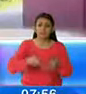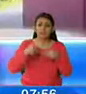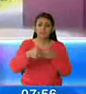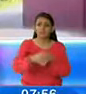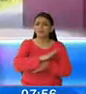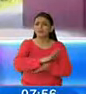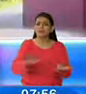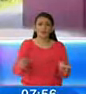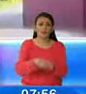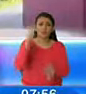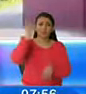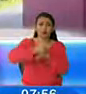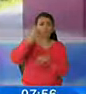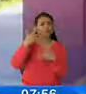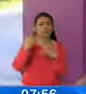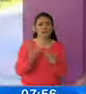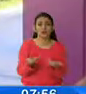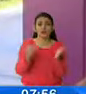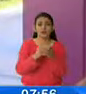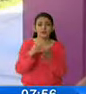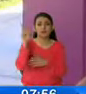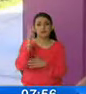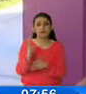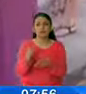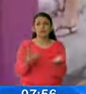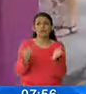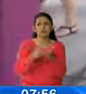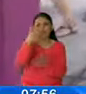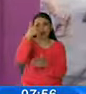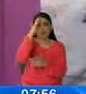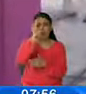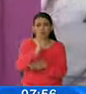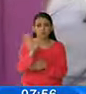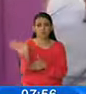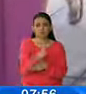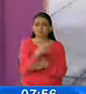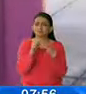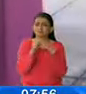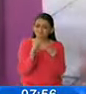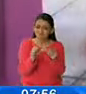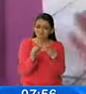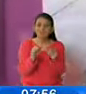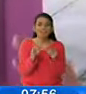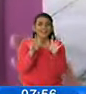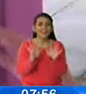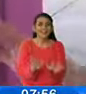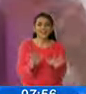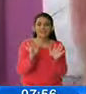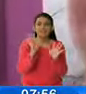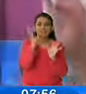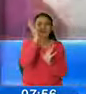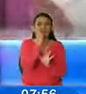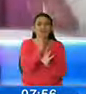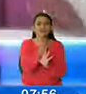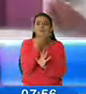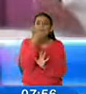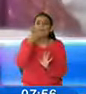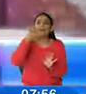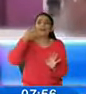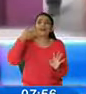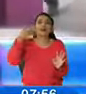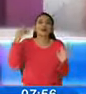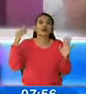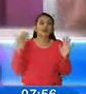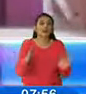ya sería una dictadura. Y no queremos otro Cuba y otro Venezuela en el Ecuador. No, debemos continuar como estamos, porque es lo mejor que le ha